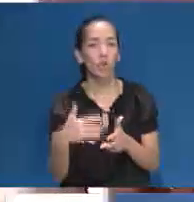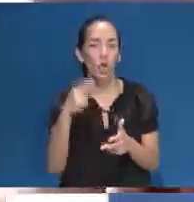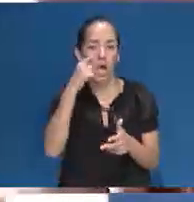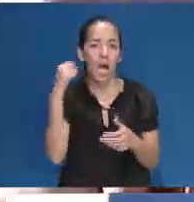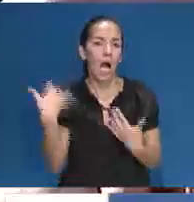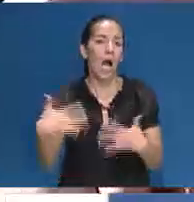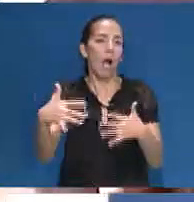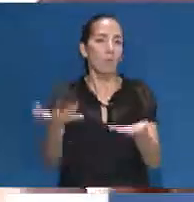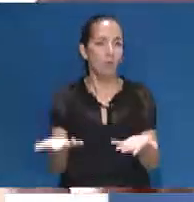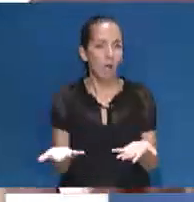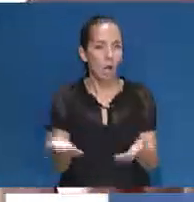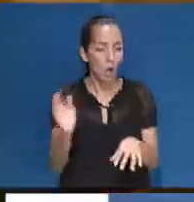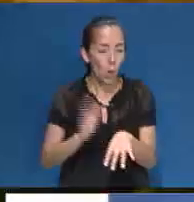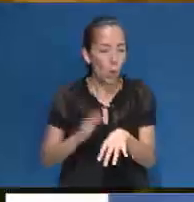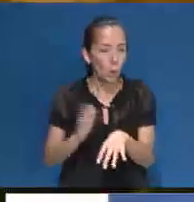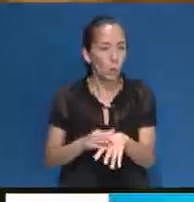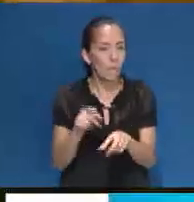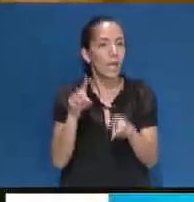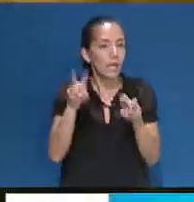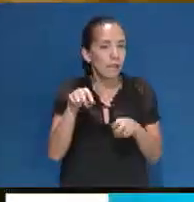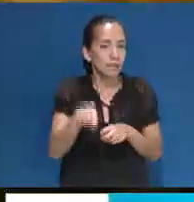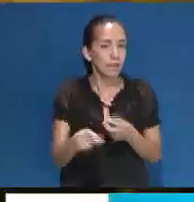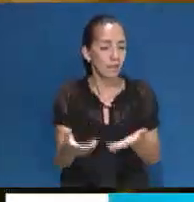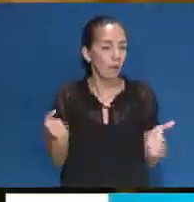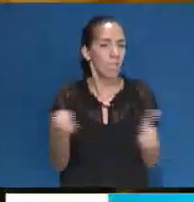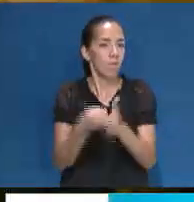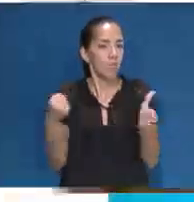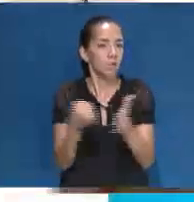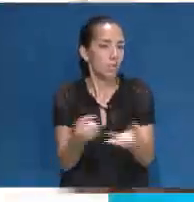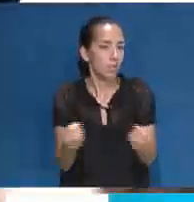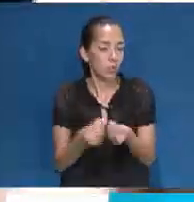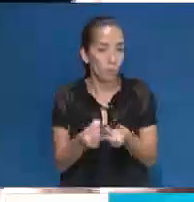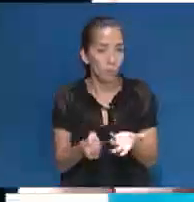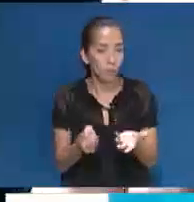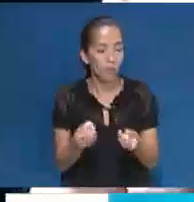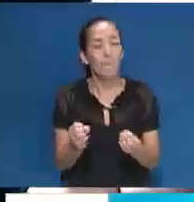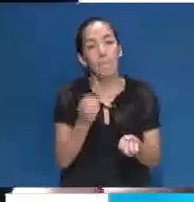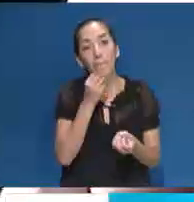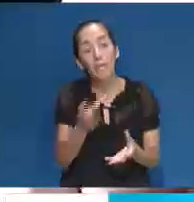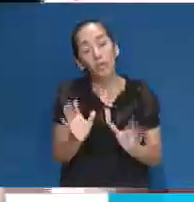bueno, culpa de eso entonces es todos los accidentes que hay. Sería bueno que pusieran un